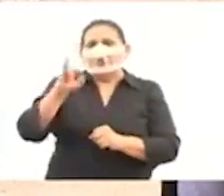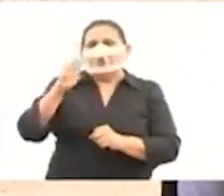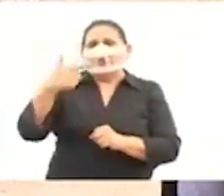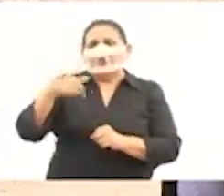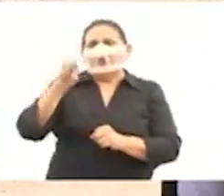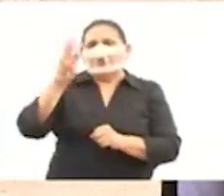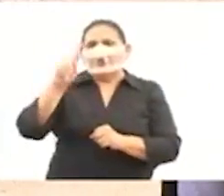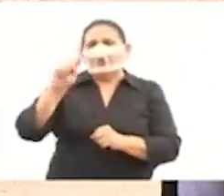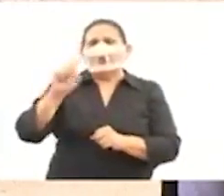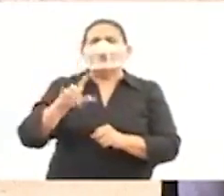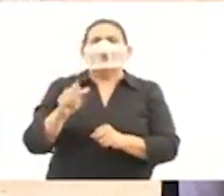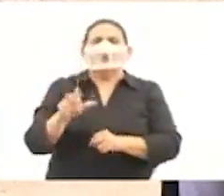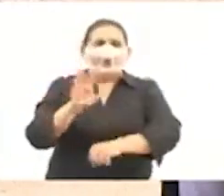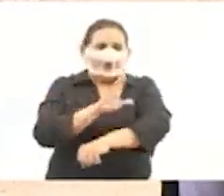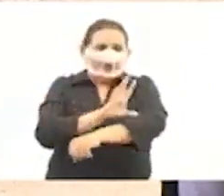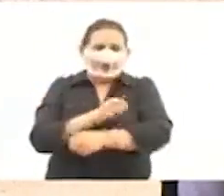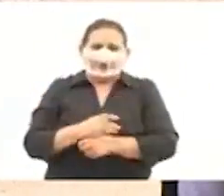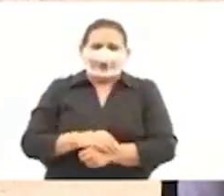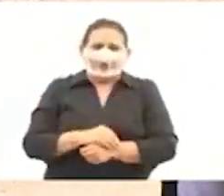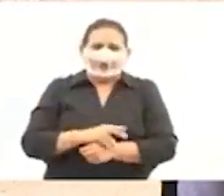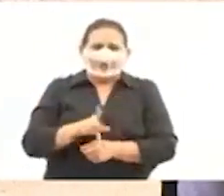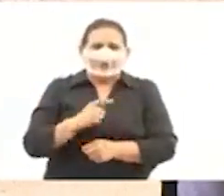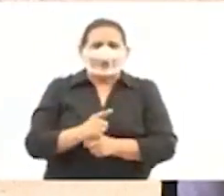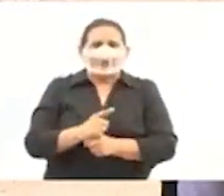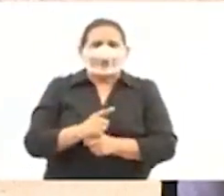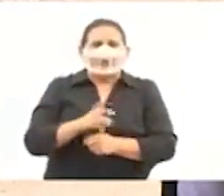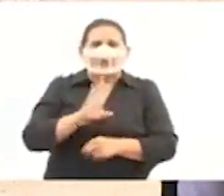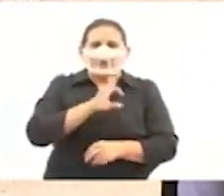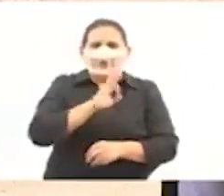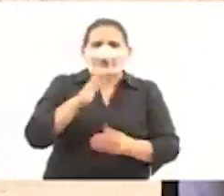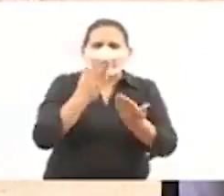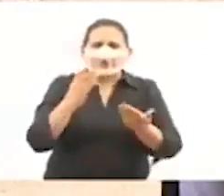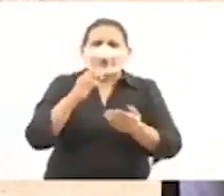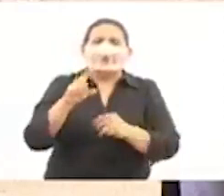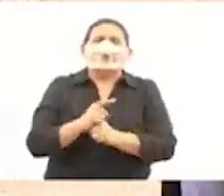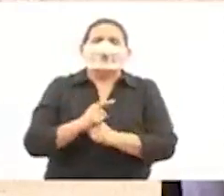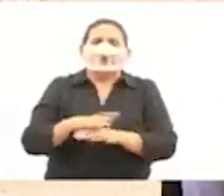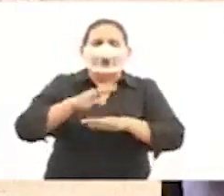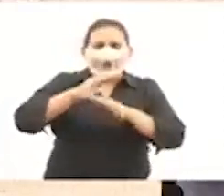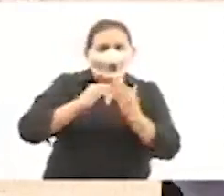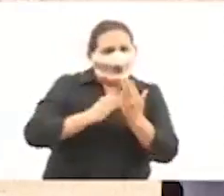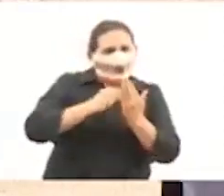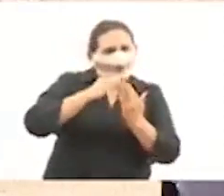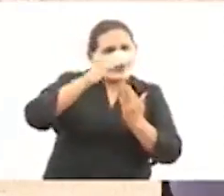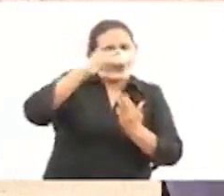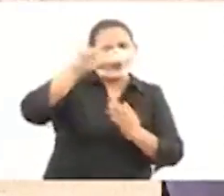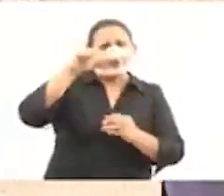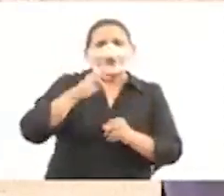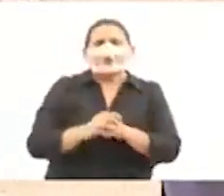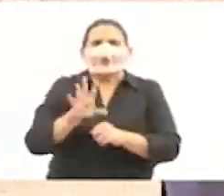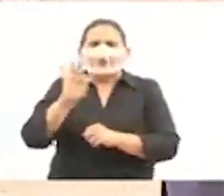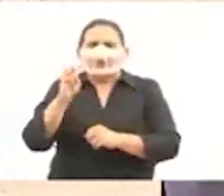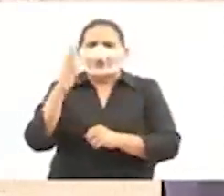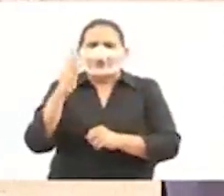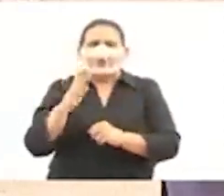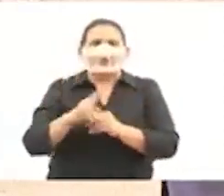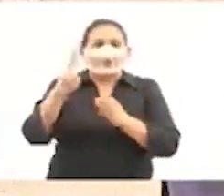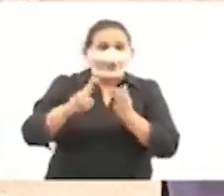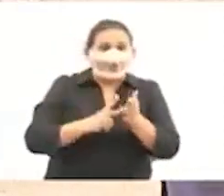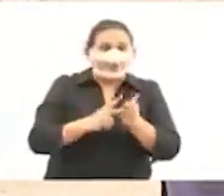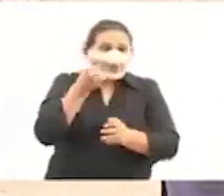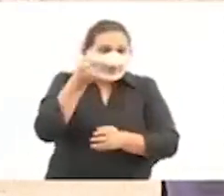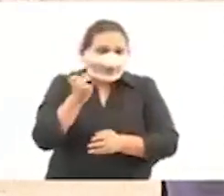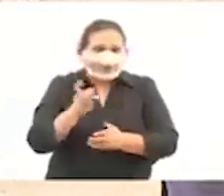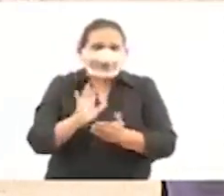sustentable lo que muestra que la capacidad instalada para generar energía limpia se ha incrementado poco más de 44 veces y